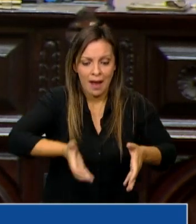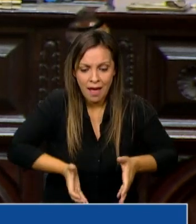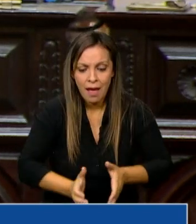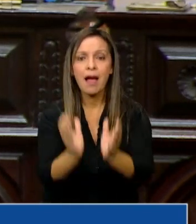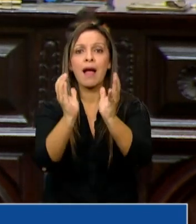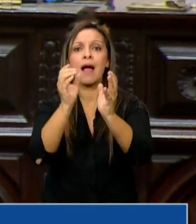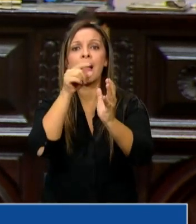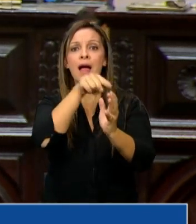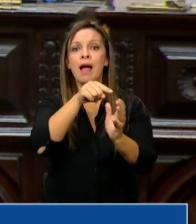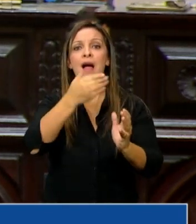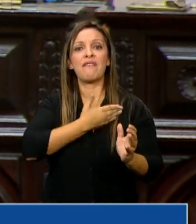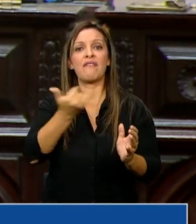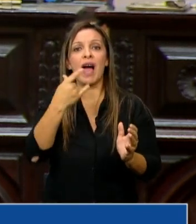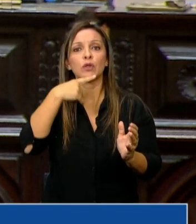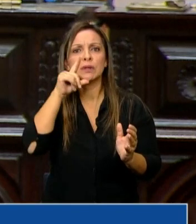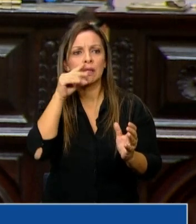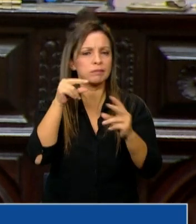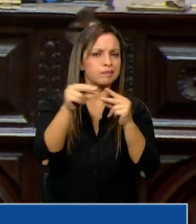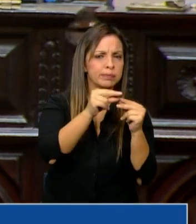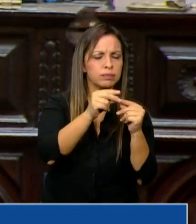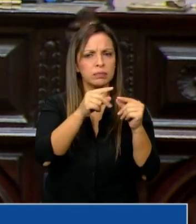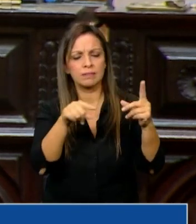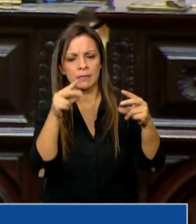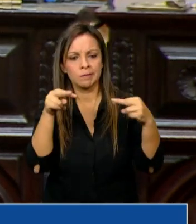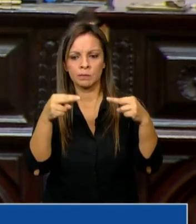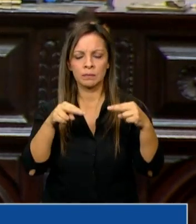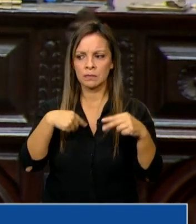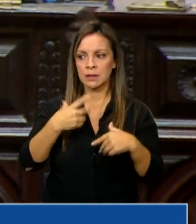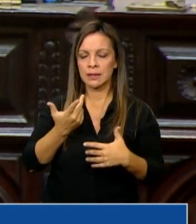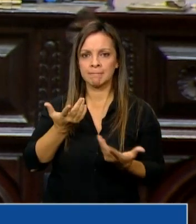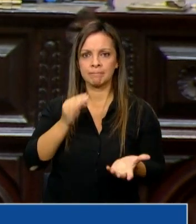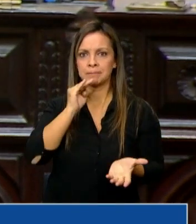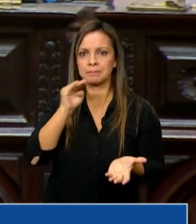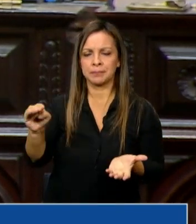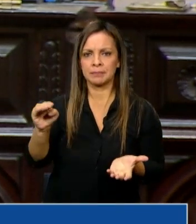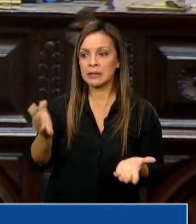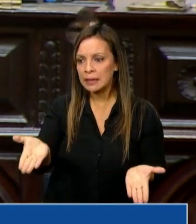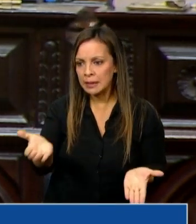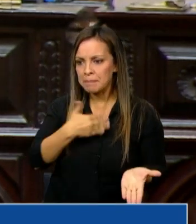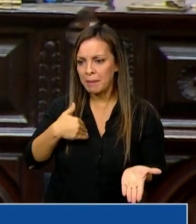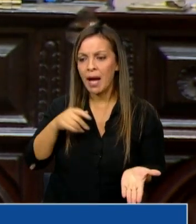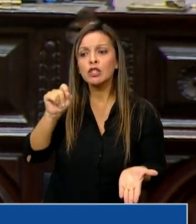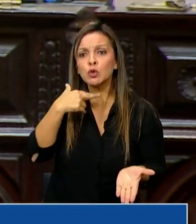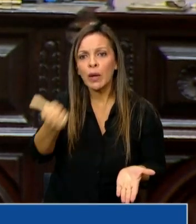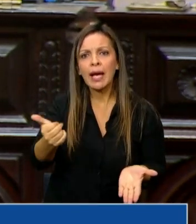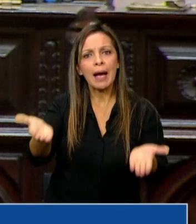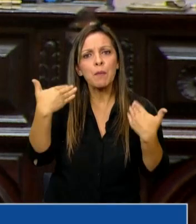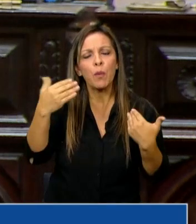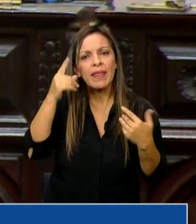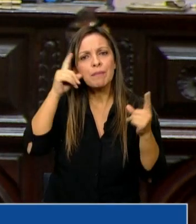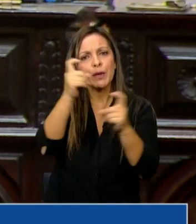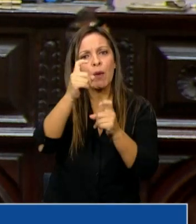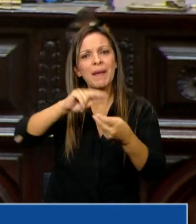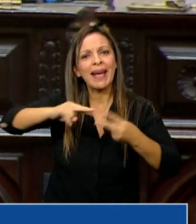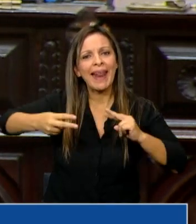Fausti y entre murmullos y miradas compasivas sentenciaron en voz alta: mamá, tu hija puede tener algún problema